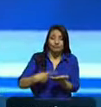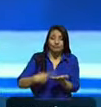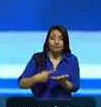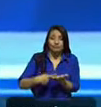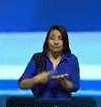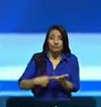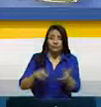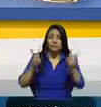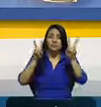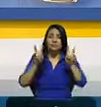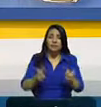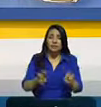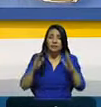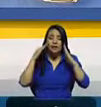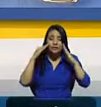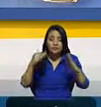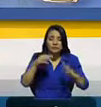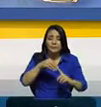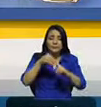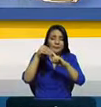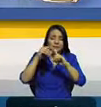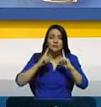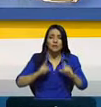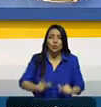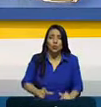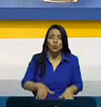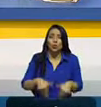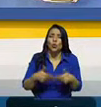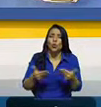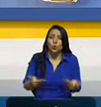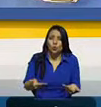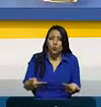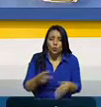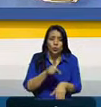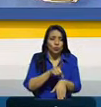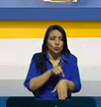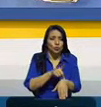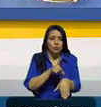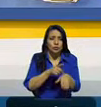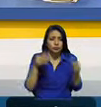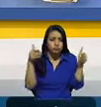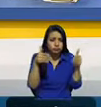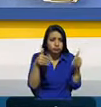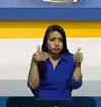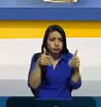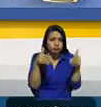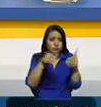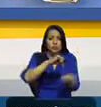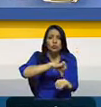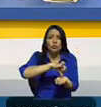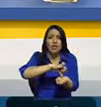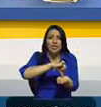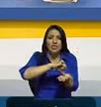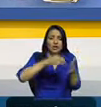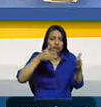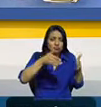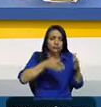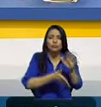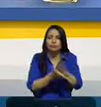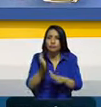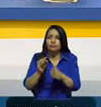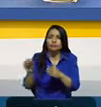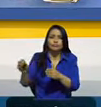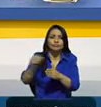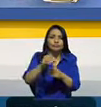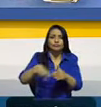tratar el tema de la atención primaria en salud, cómo vamos a fortalecer que los médicos no estén concentrados en las ciudades, que los médicos puedan trabajar también en las